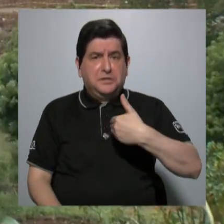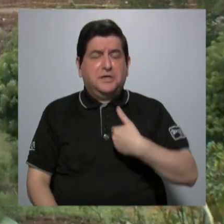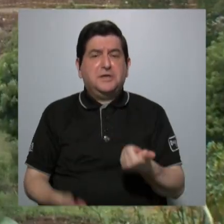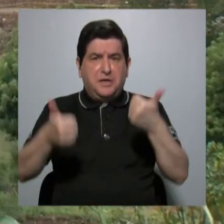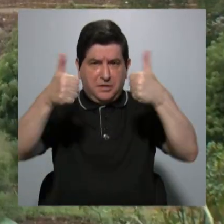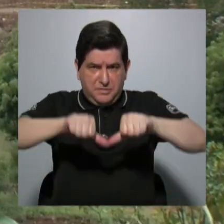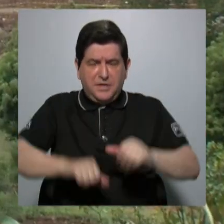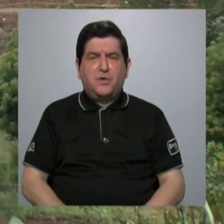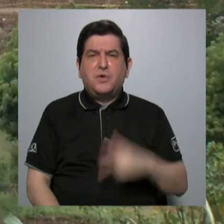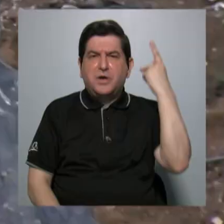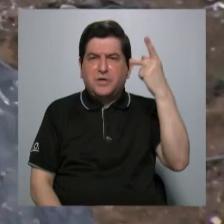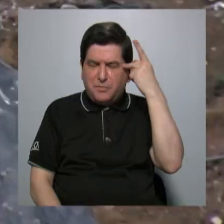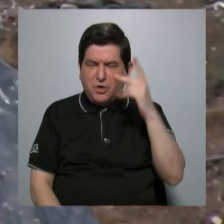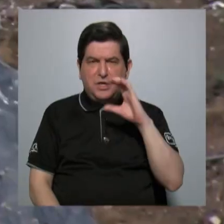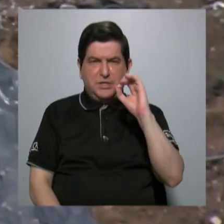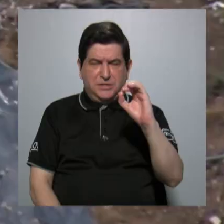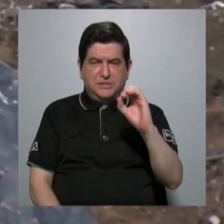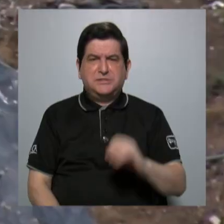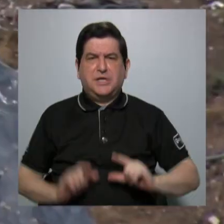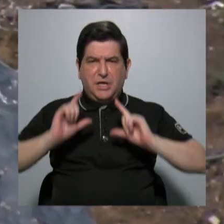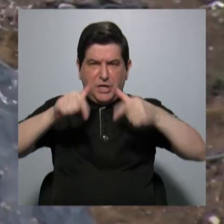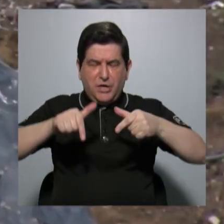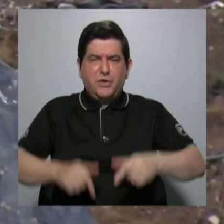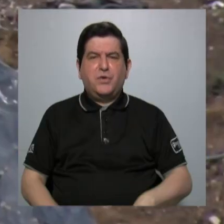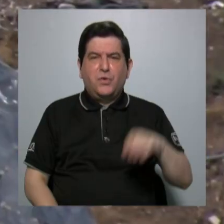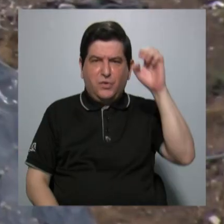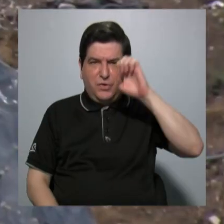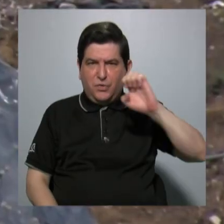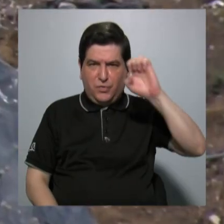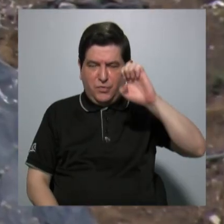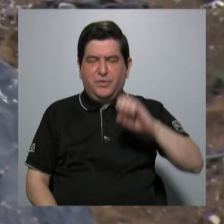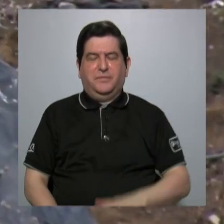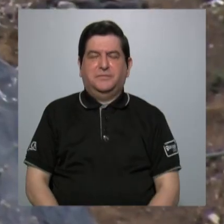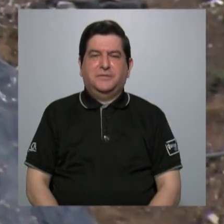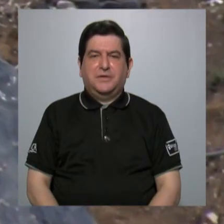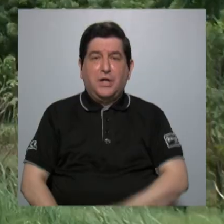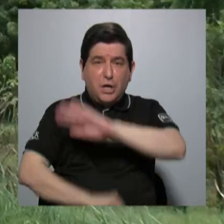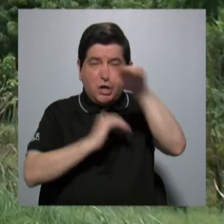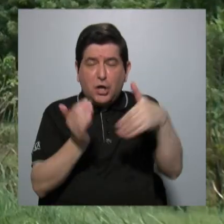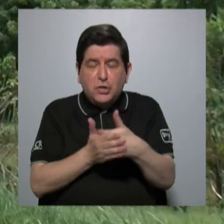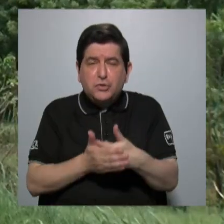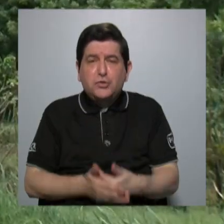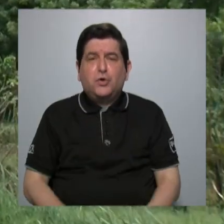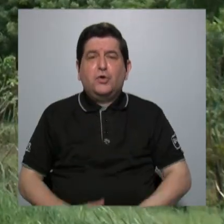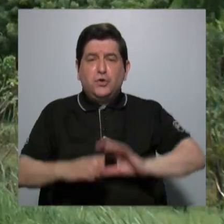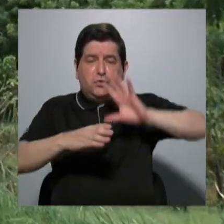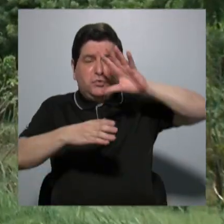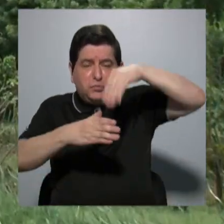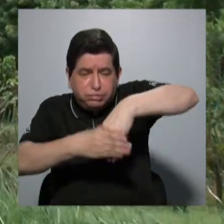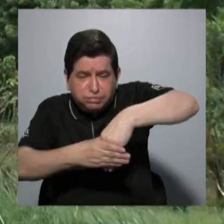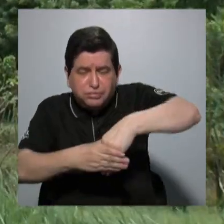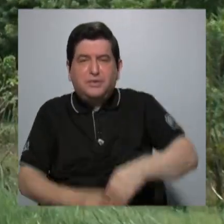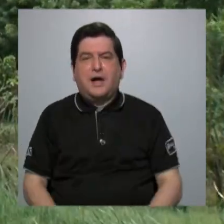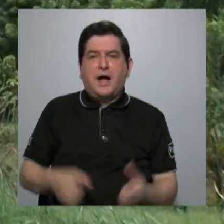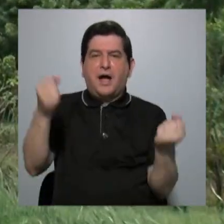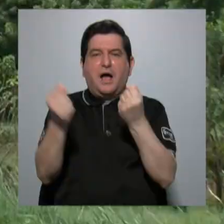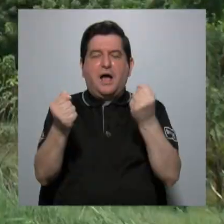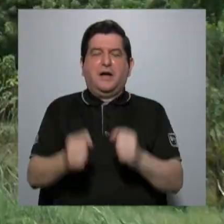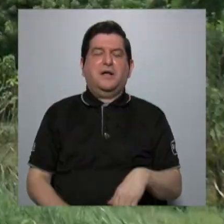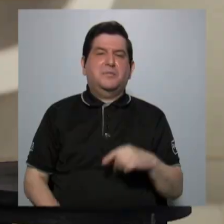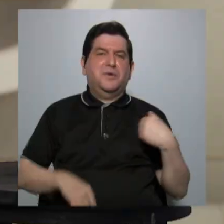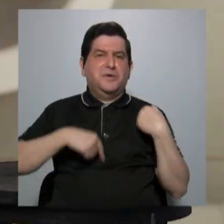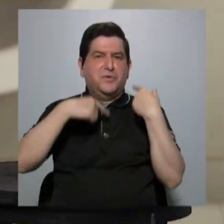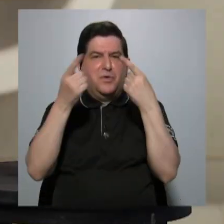valorizable, de acuerdo a la política Zero Waste de la Unión Europea. Entonces, todo lo metemos mezclado y claro, el camión iría a